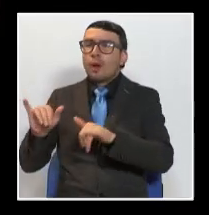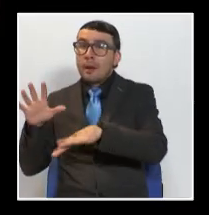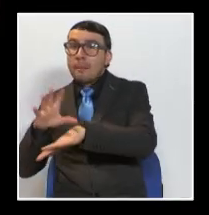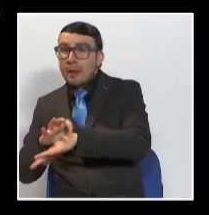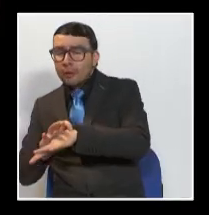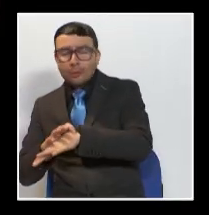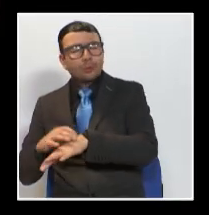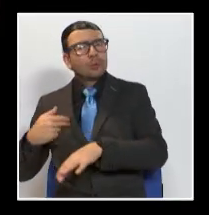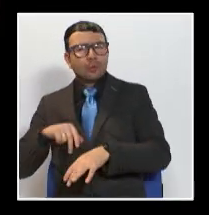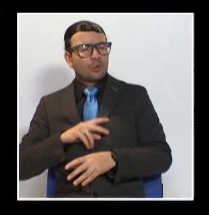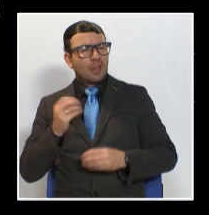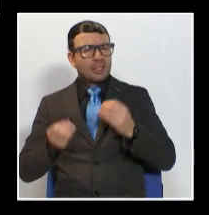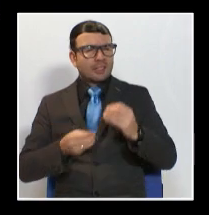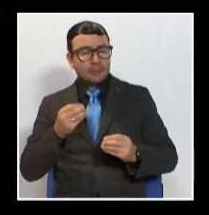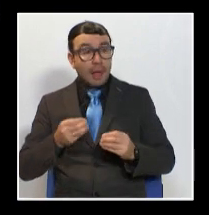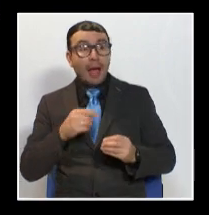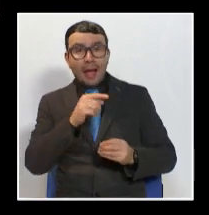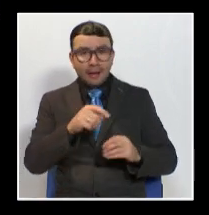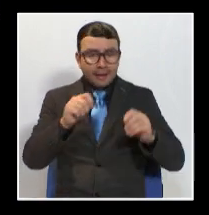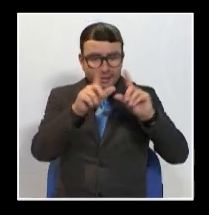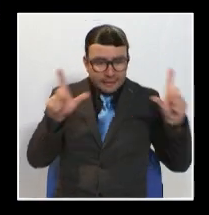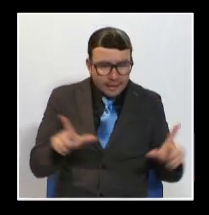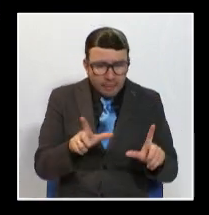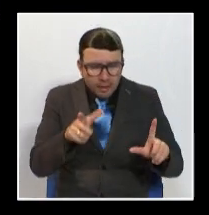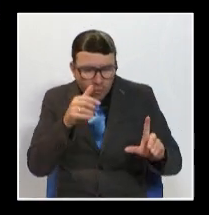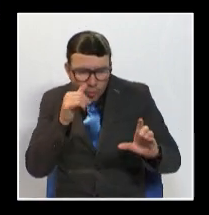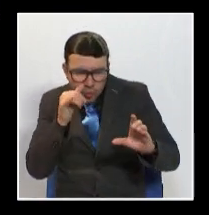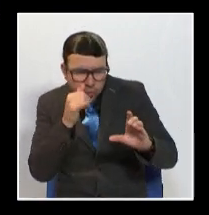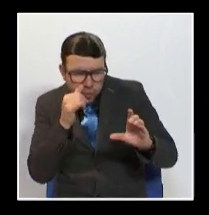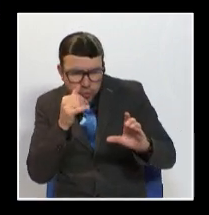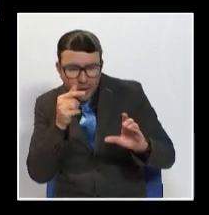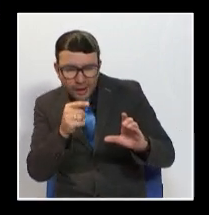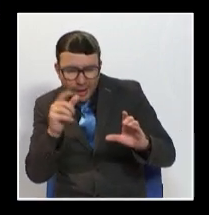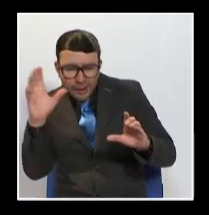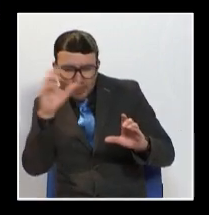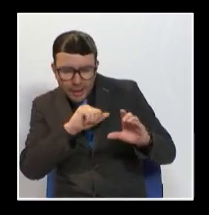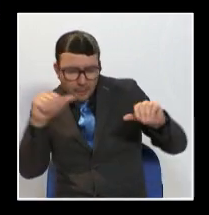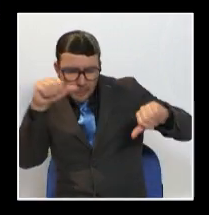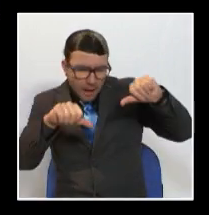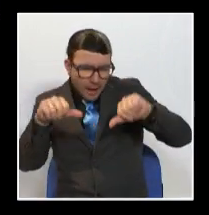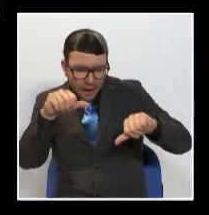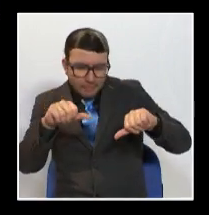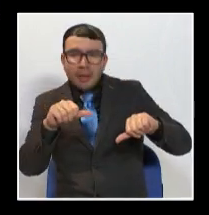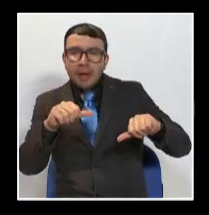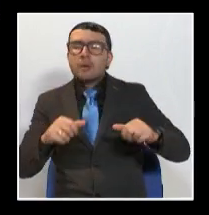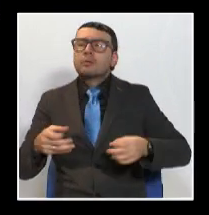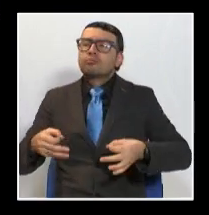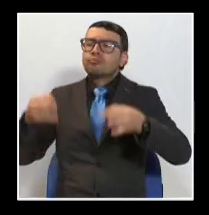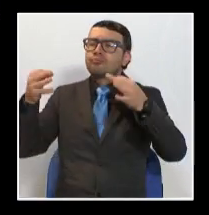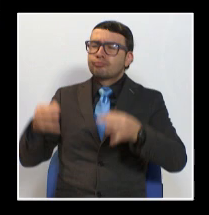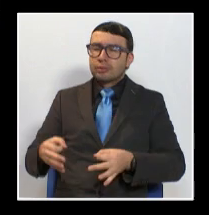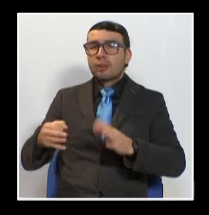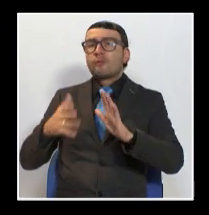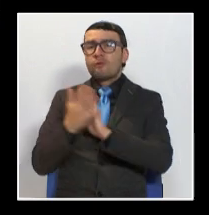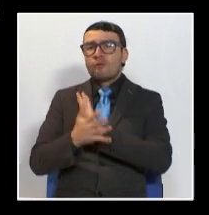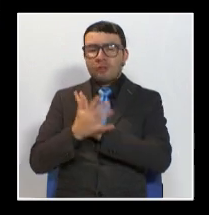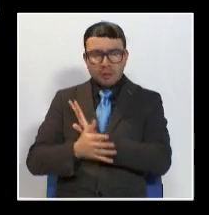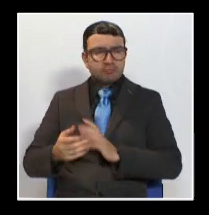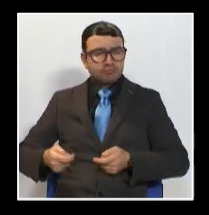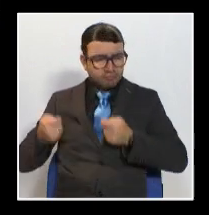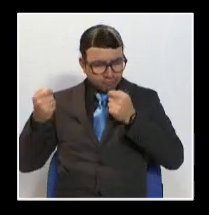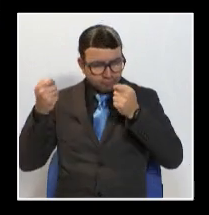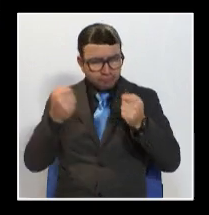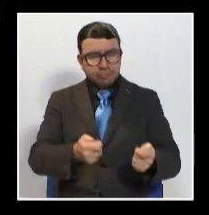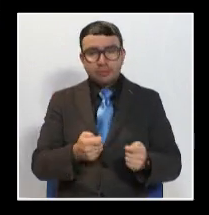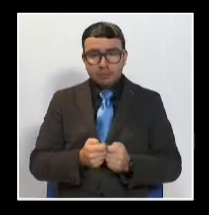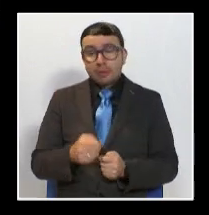la semiología, del examen físico, para llegar a una posible impresión diagnóstica y finalmente pues llegar al diagnóstico, ya